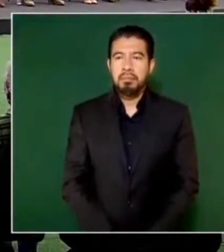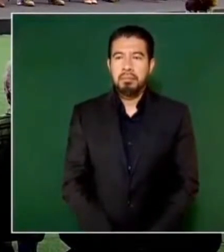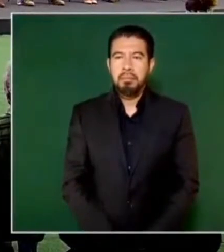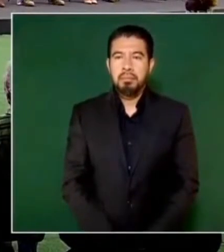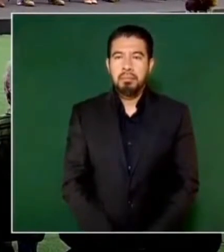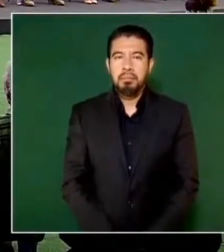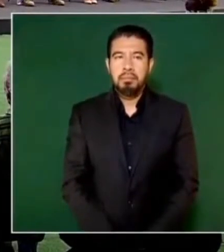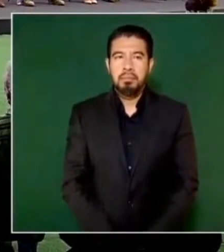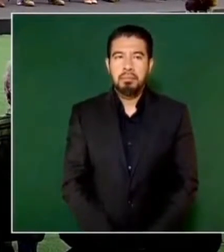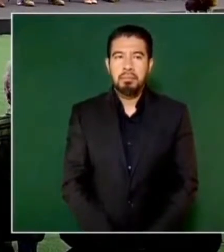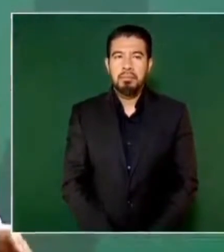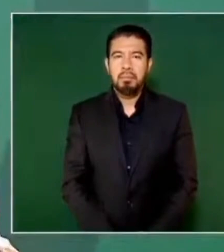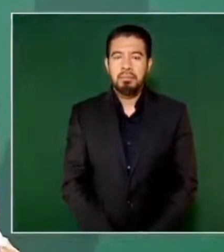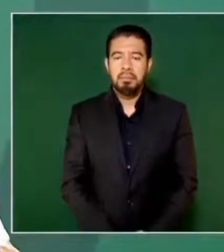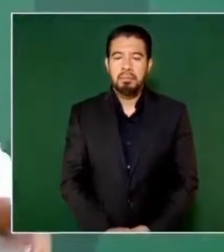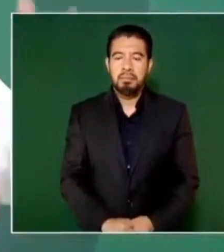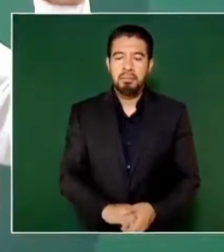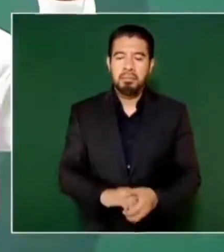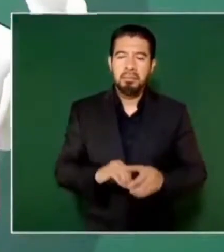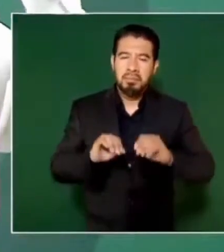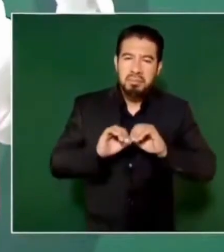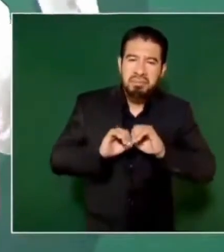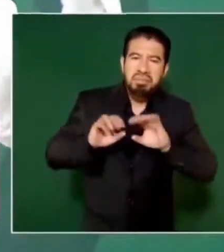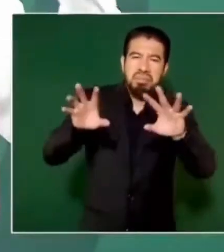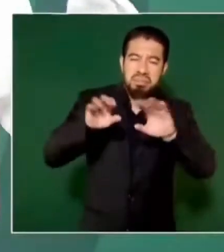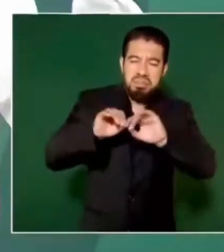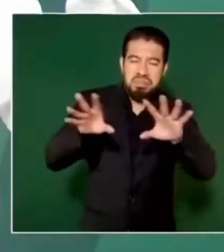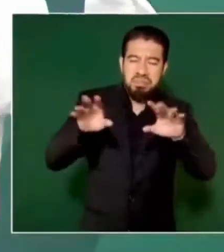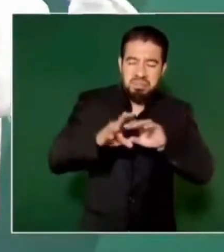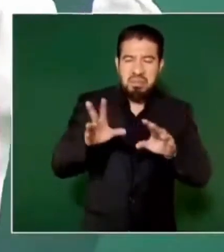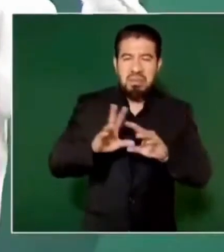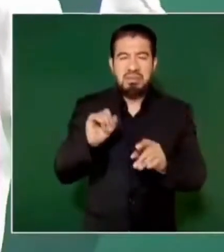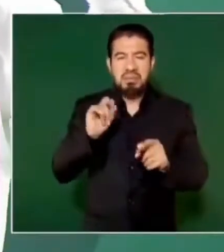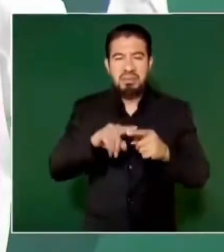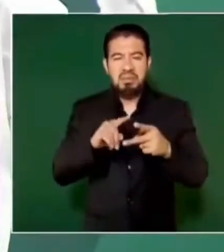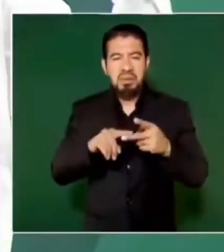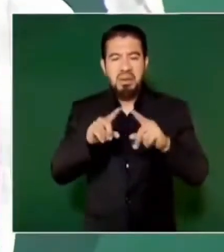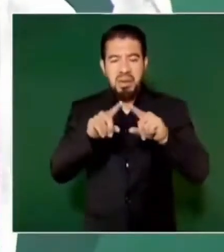millones de mensajes, día y noche, en radio, televisión,